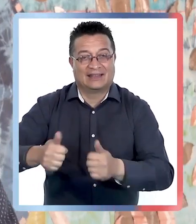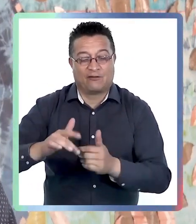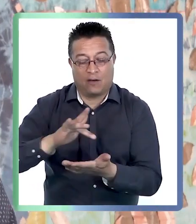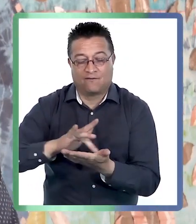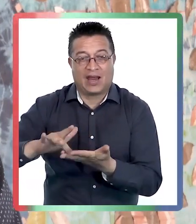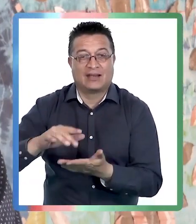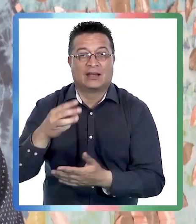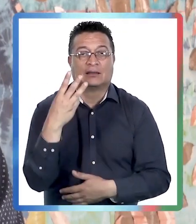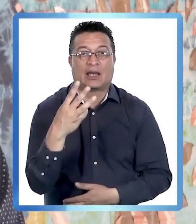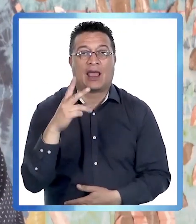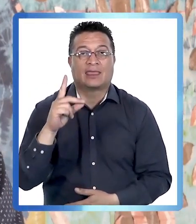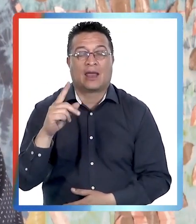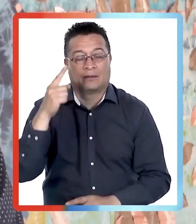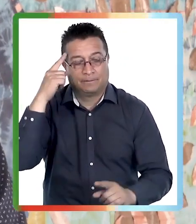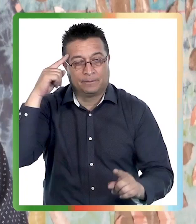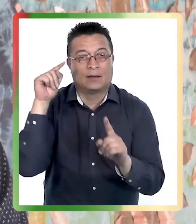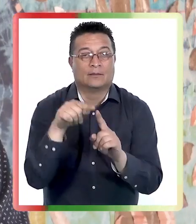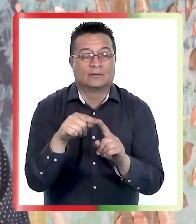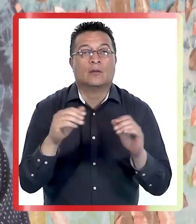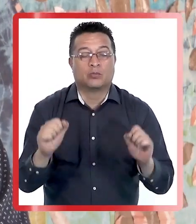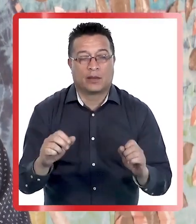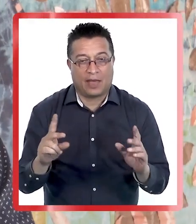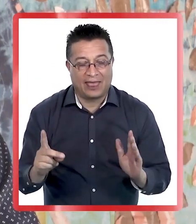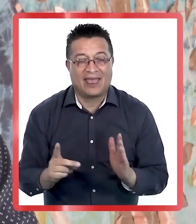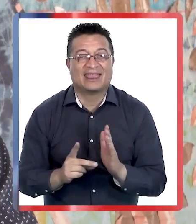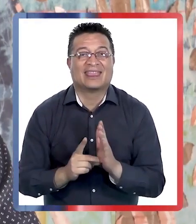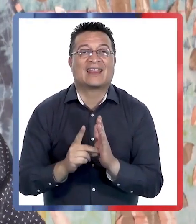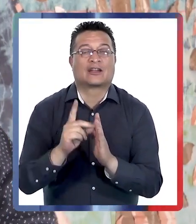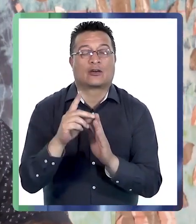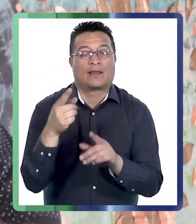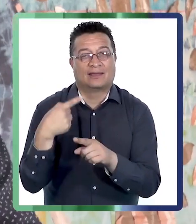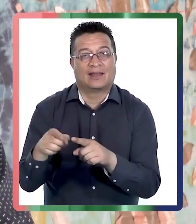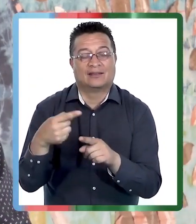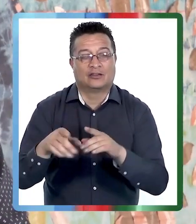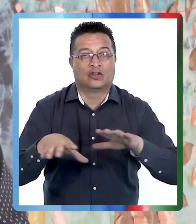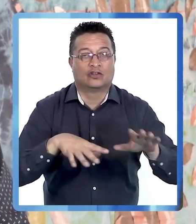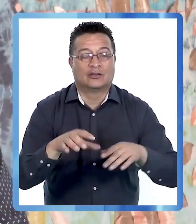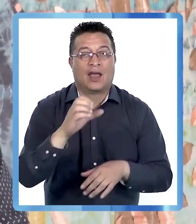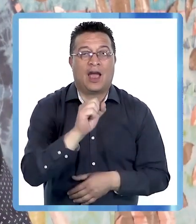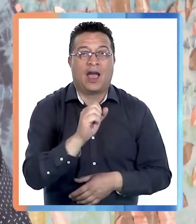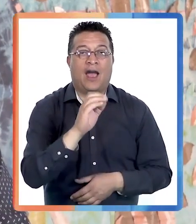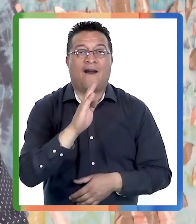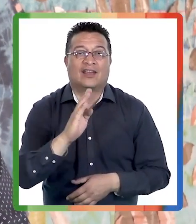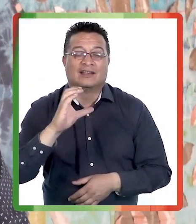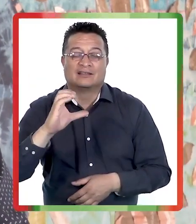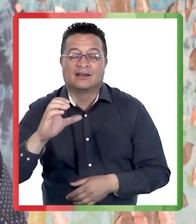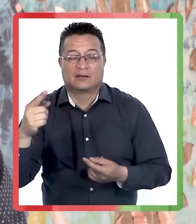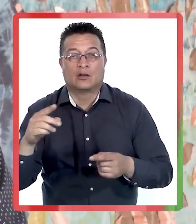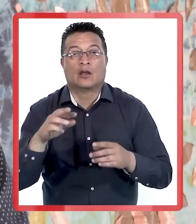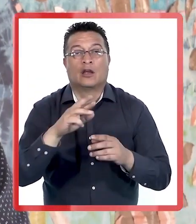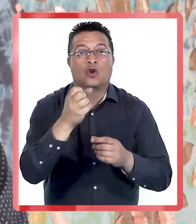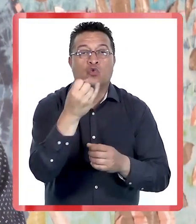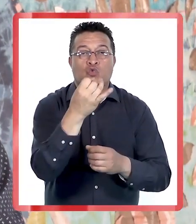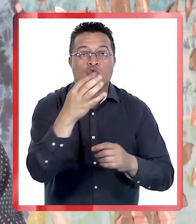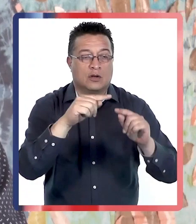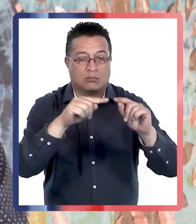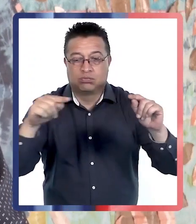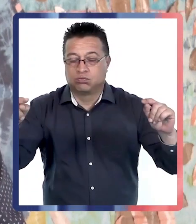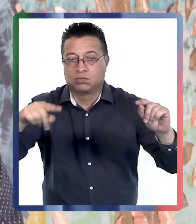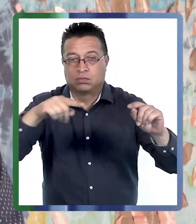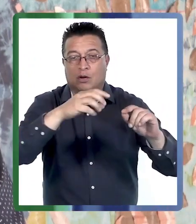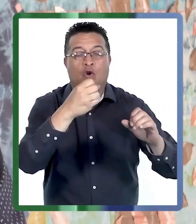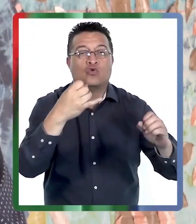desafío braille 3D que tenía como misión desarrollar distintos tipos de abecedario rectas numéricas